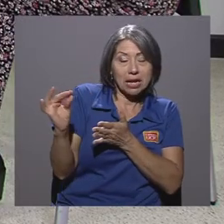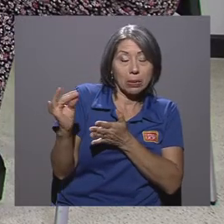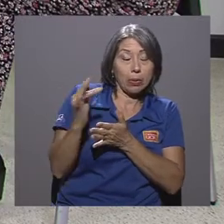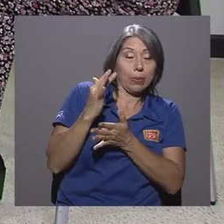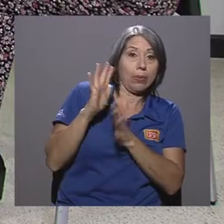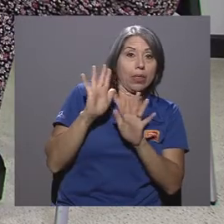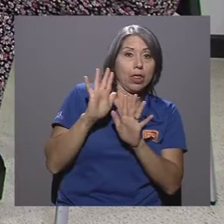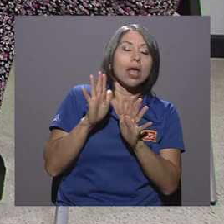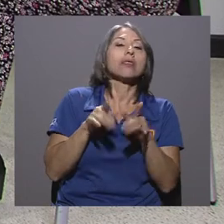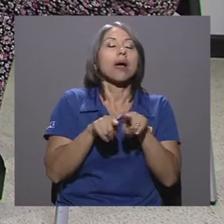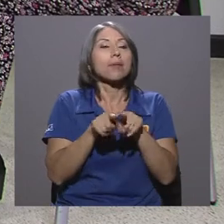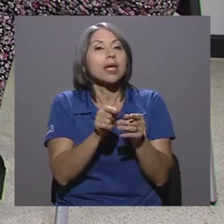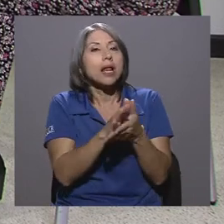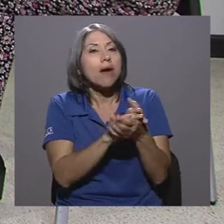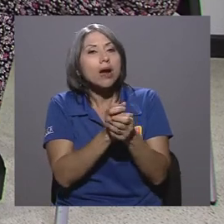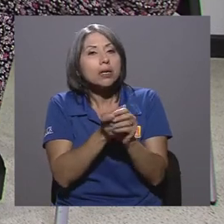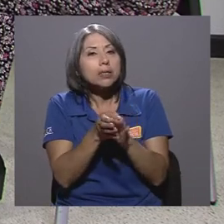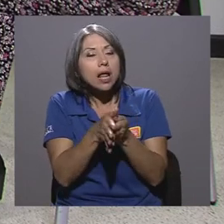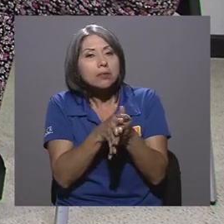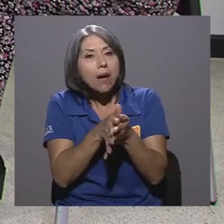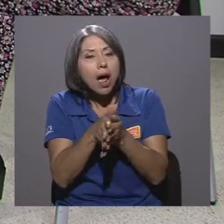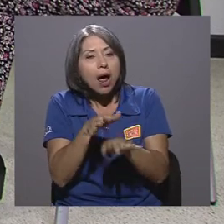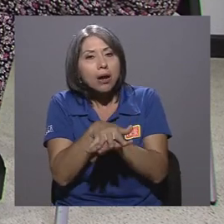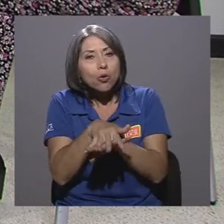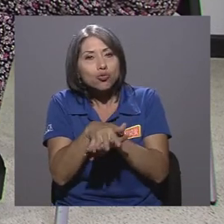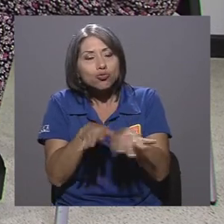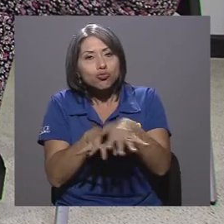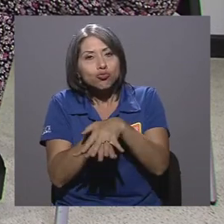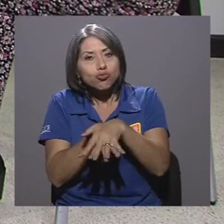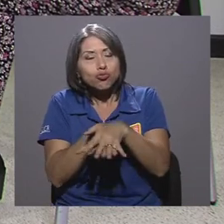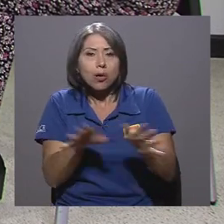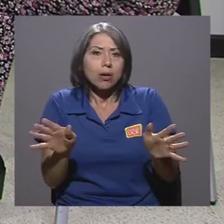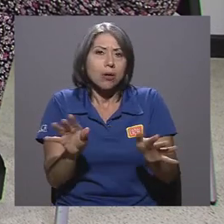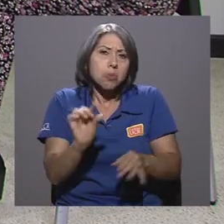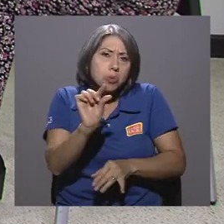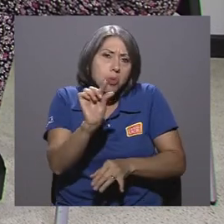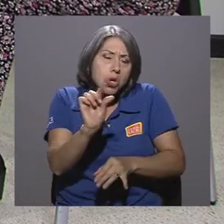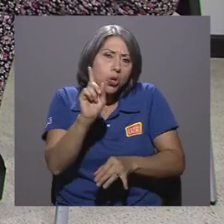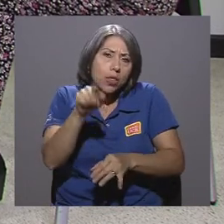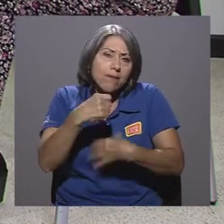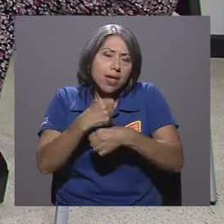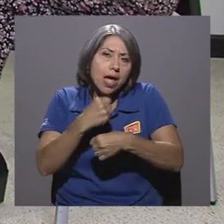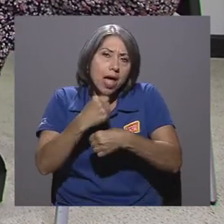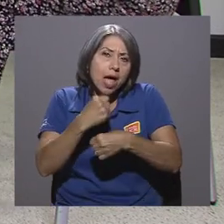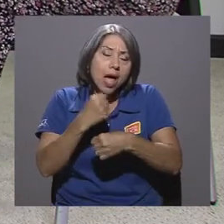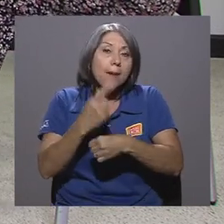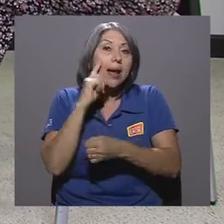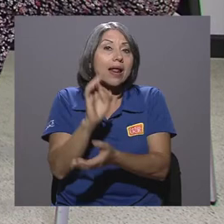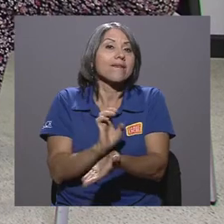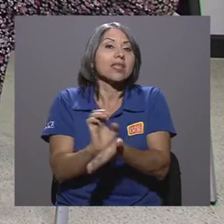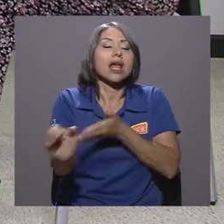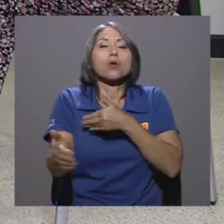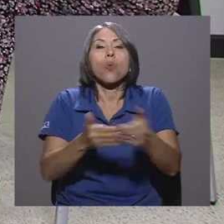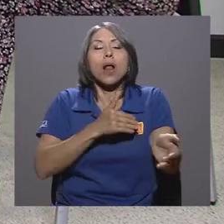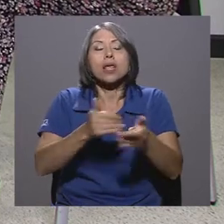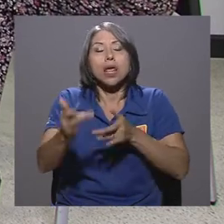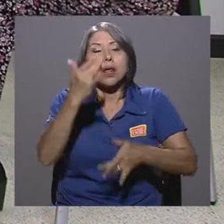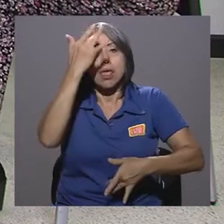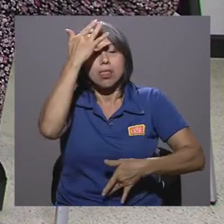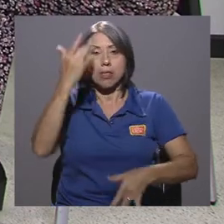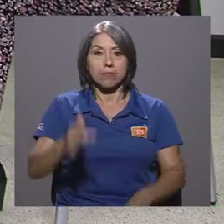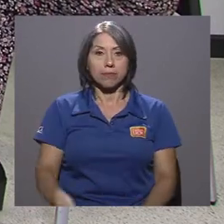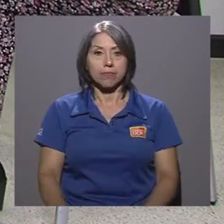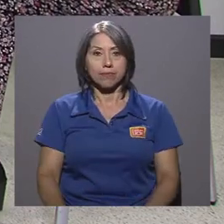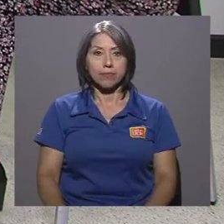uno, lavarse las manos, o sea, lo mínimo que uno tiene que hacer para evitar cualquier otra clase de infección. Sí, porque entonces